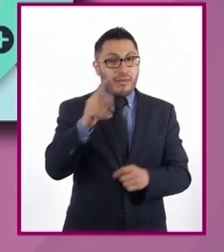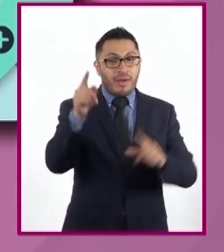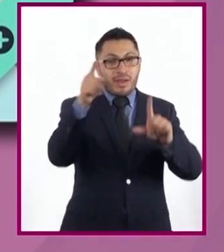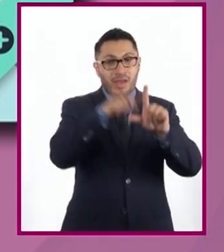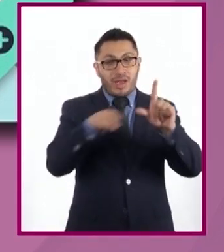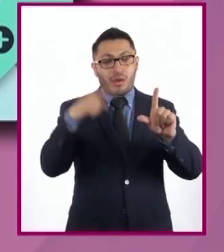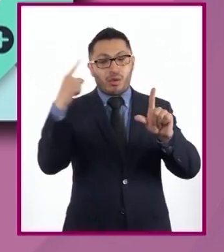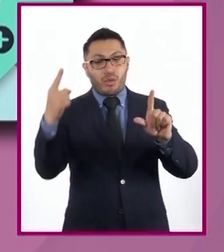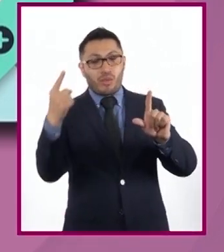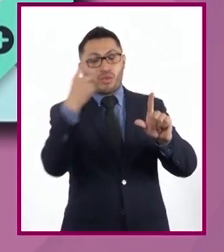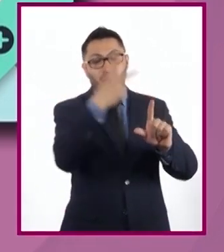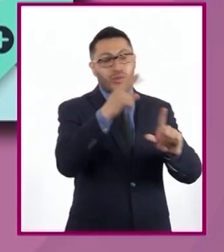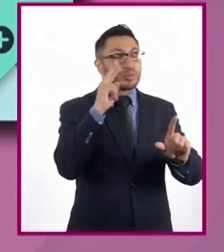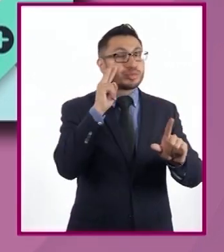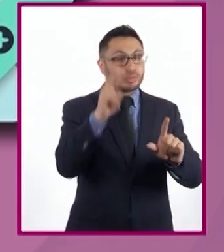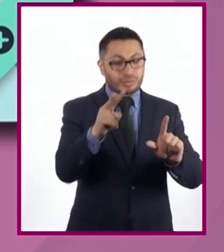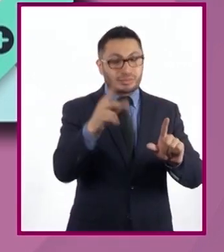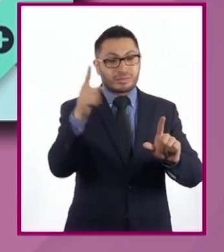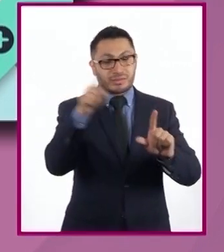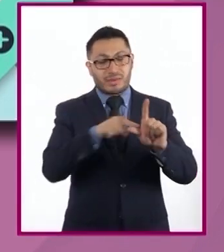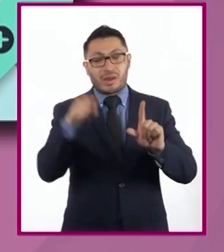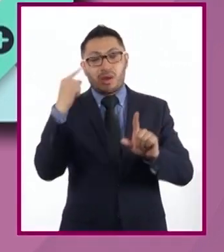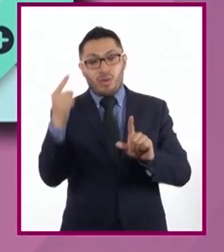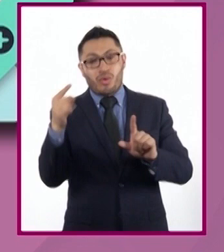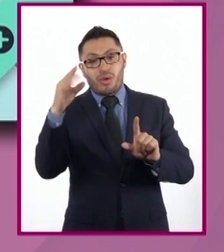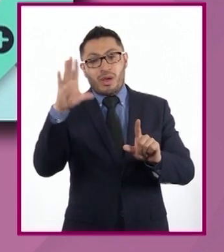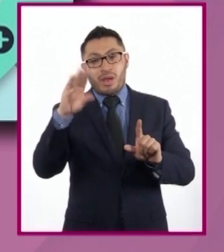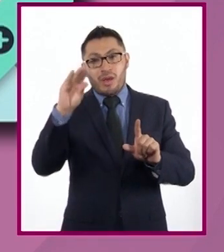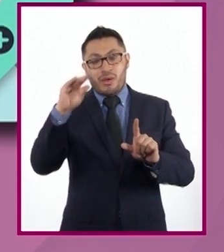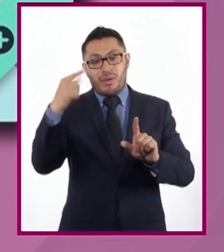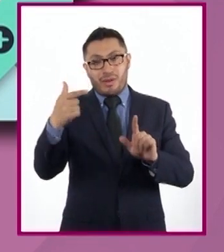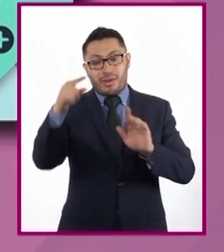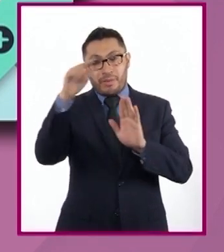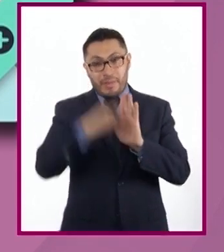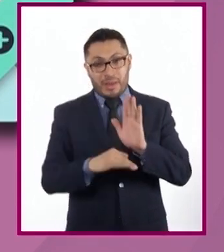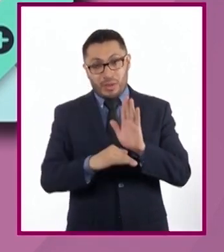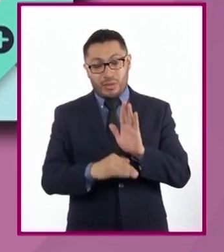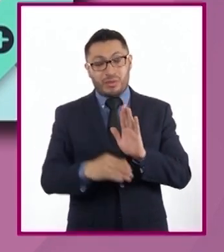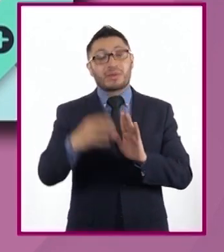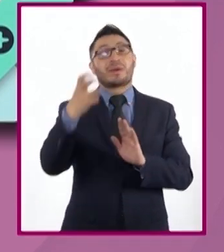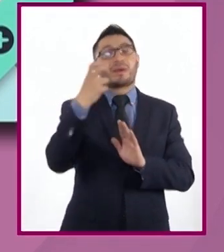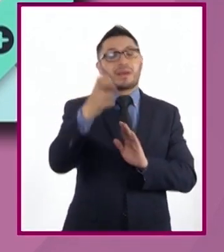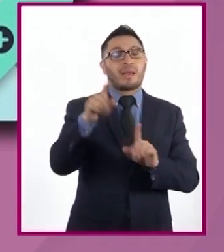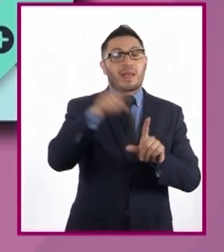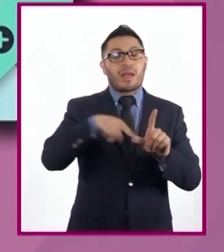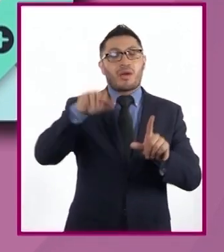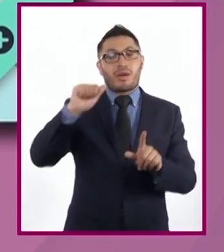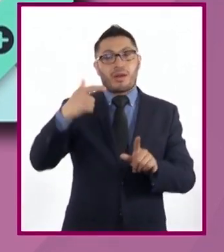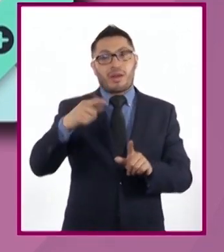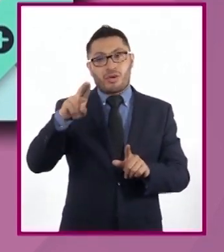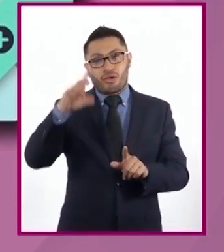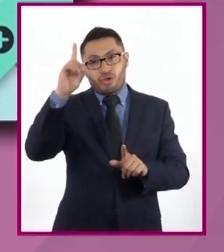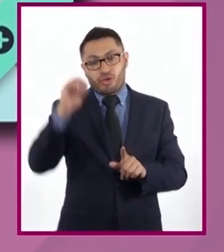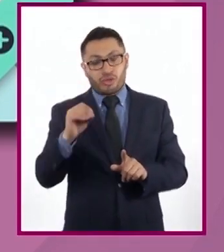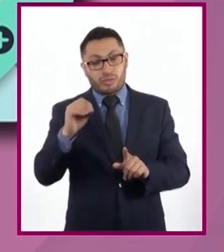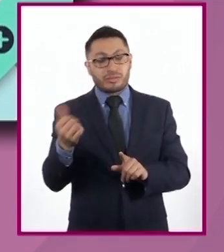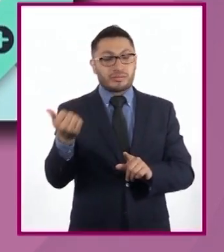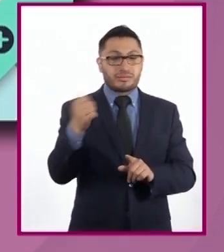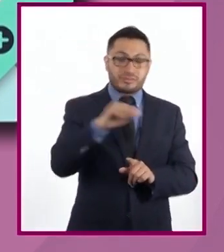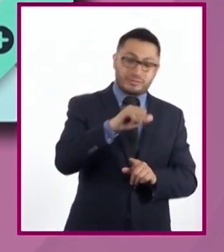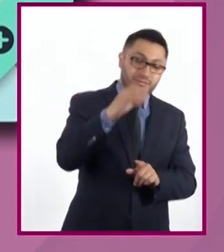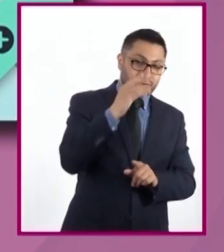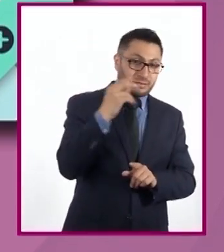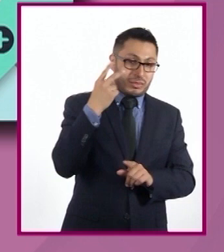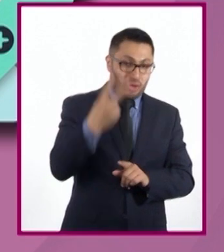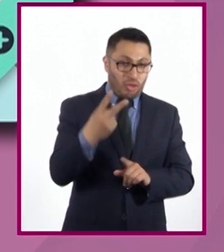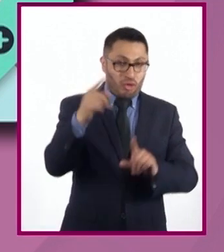2. Como podemos ver, el ángulo 1 es menor a 90 grados y se conoce como ángulo agudo. En el ángulo 2, su